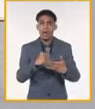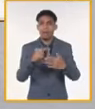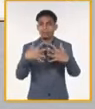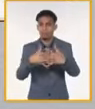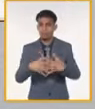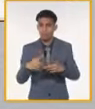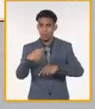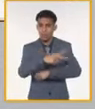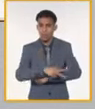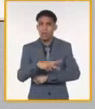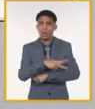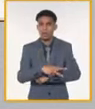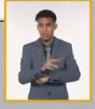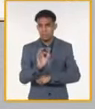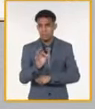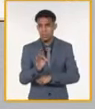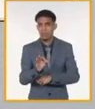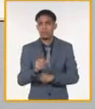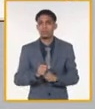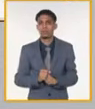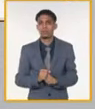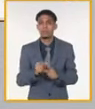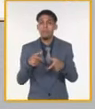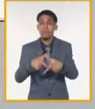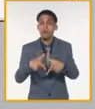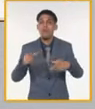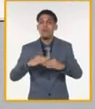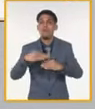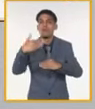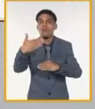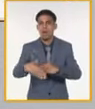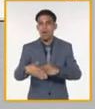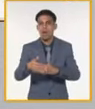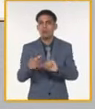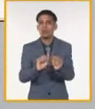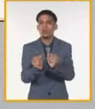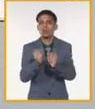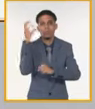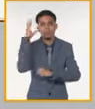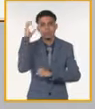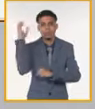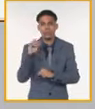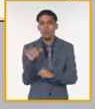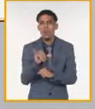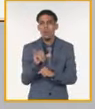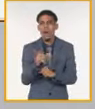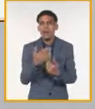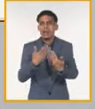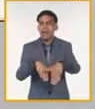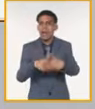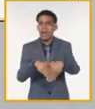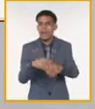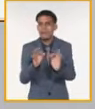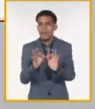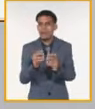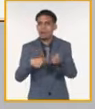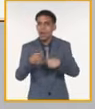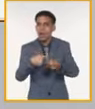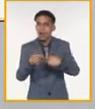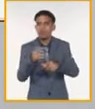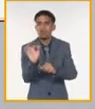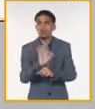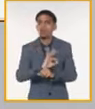que se desarrollan en muchos casos fuera del control Estatal y de la legislación vigente Y no siempre están en el